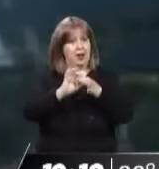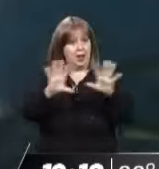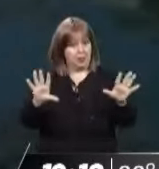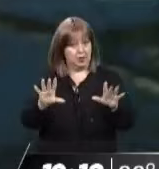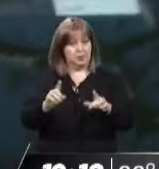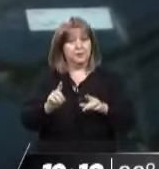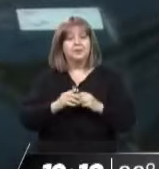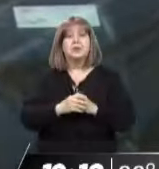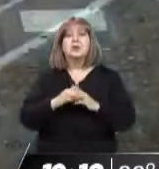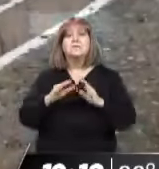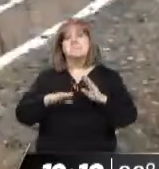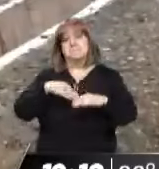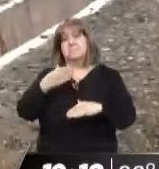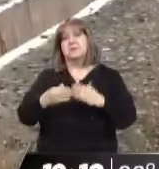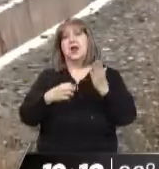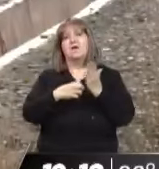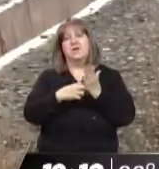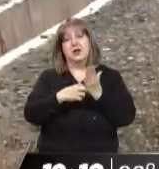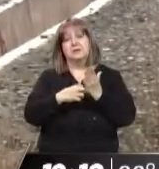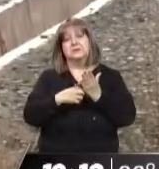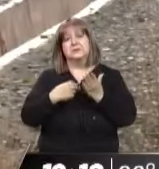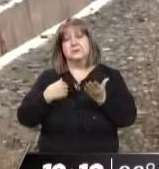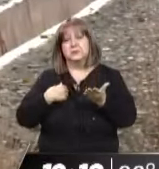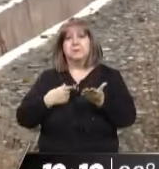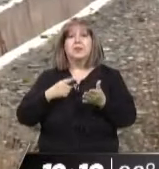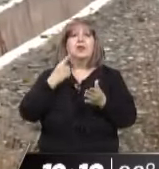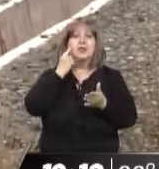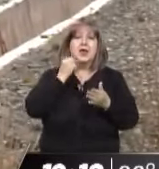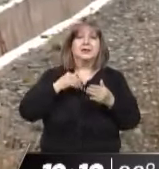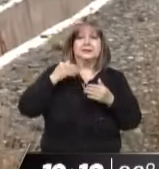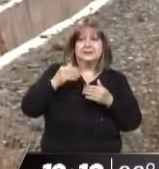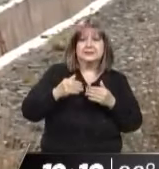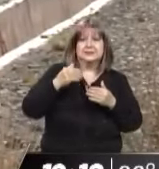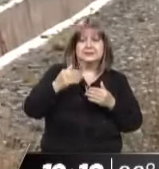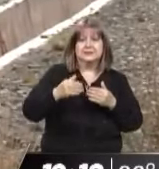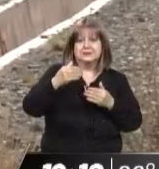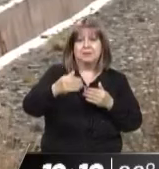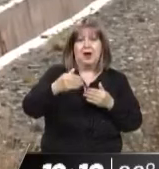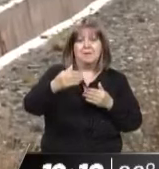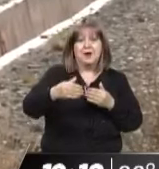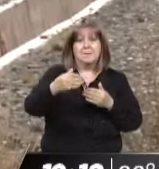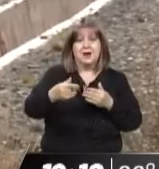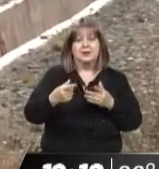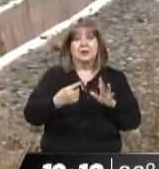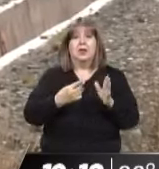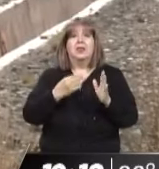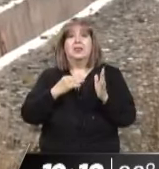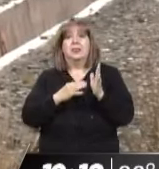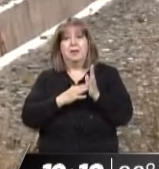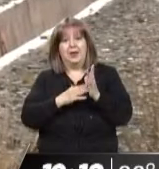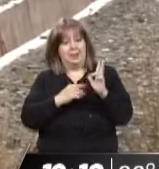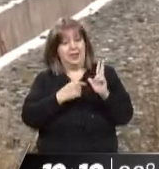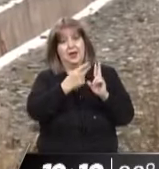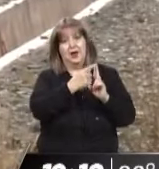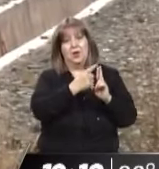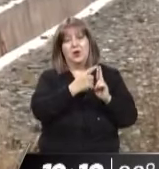Con el correr de los días, la fiscalía, bueno, a raíz de la condena que recayera sobre uno de los